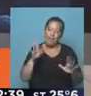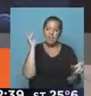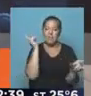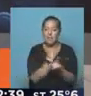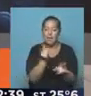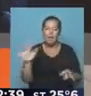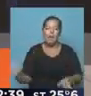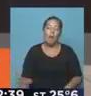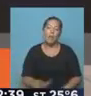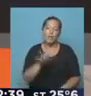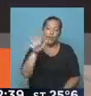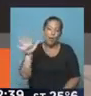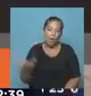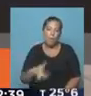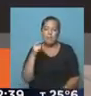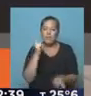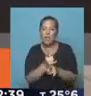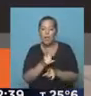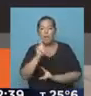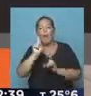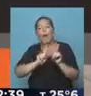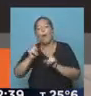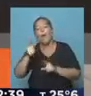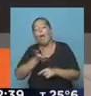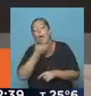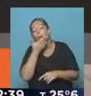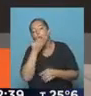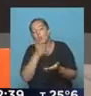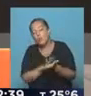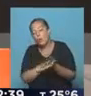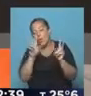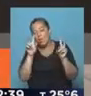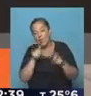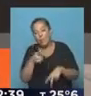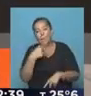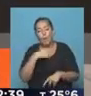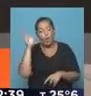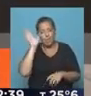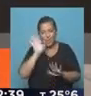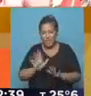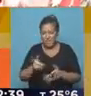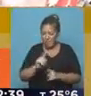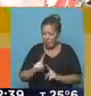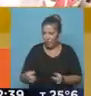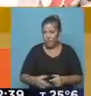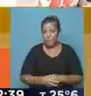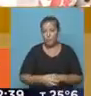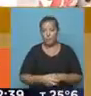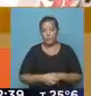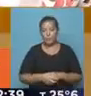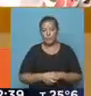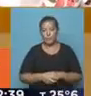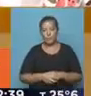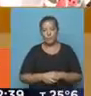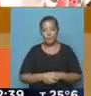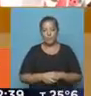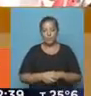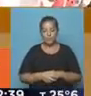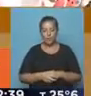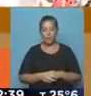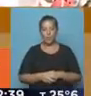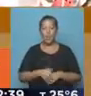se sospechaba siempre había alguien que abría la boca no pero no llegaba tanto bueno bienvenidos al capitalismo neoliberal